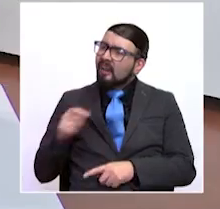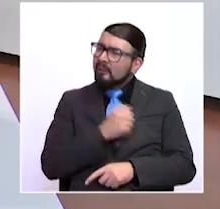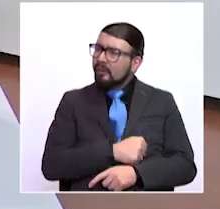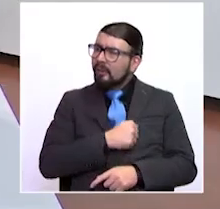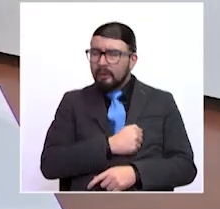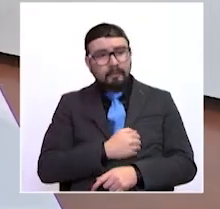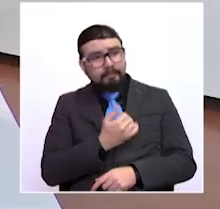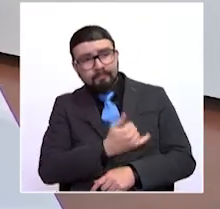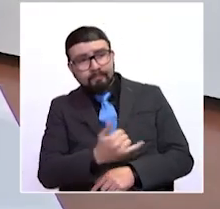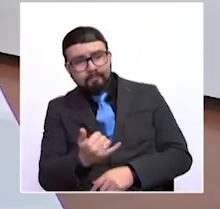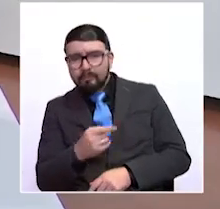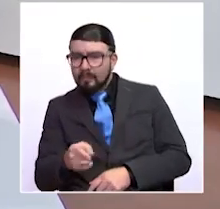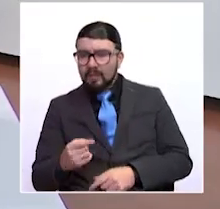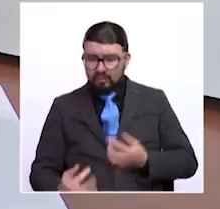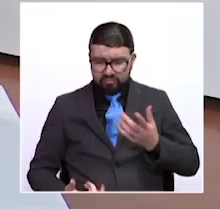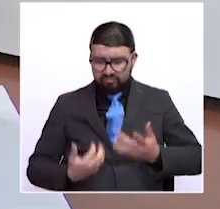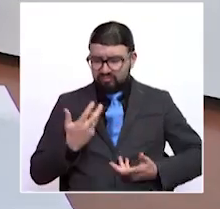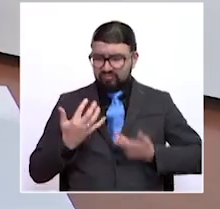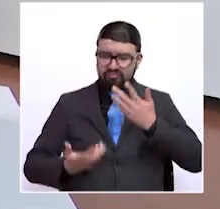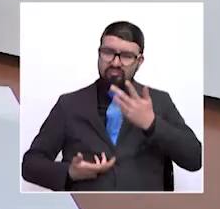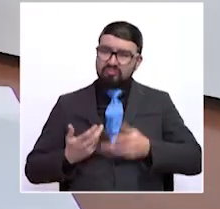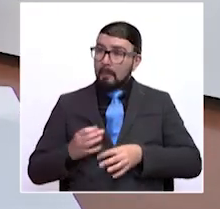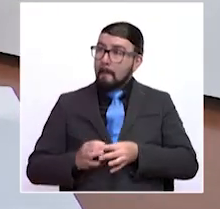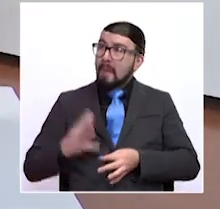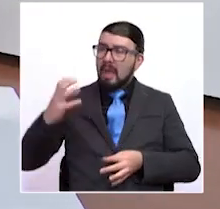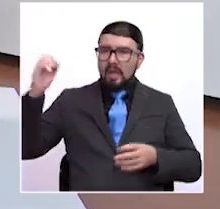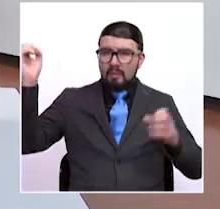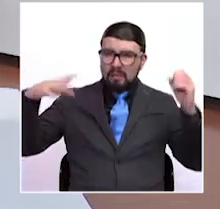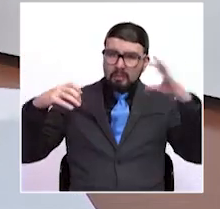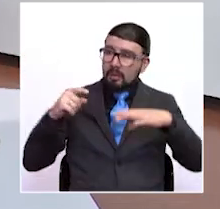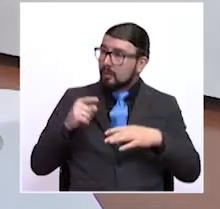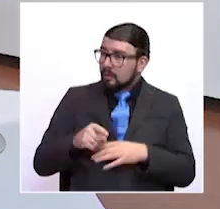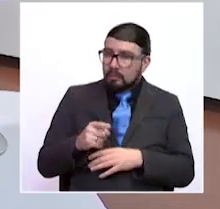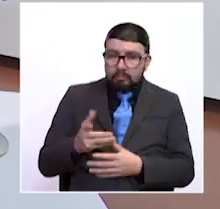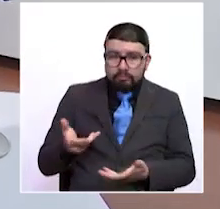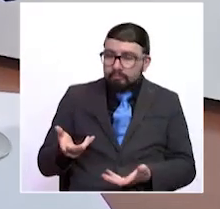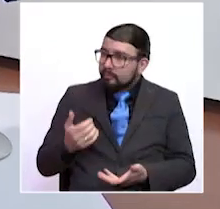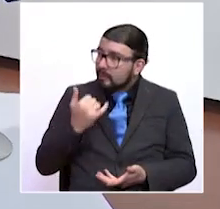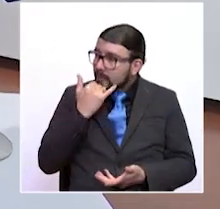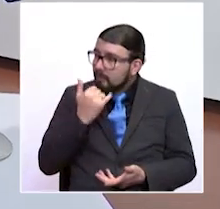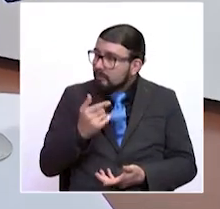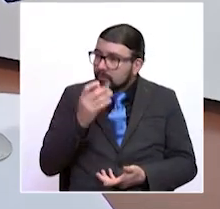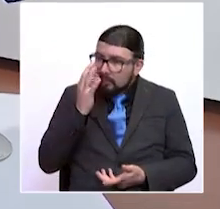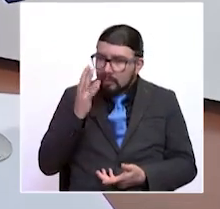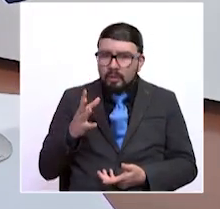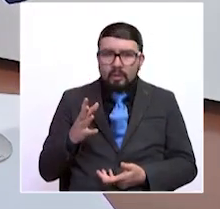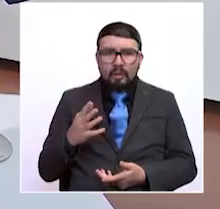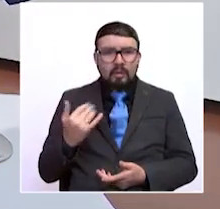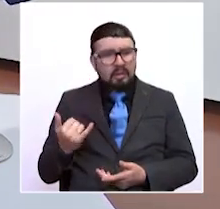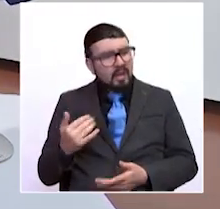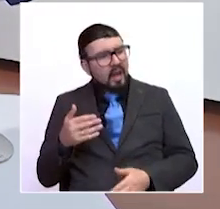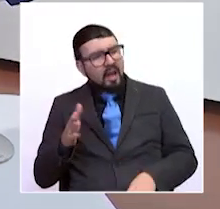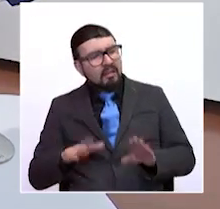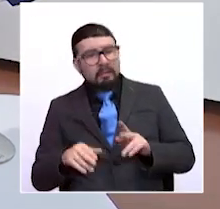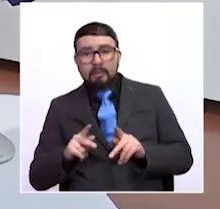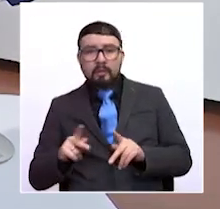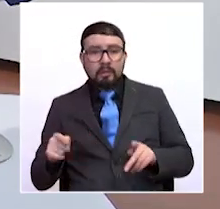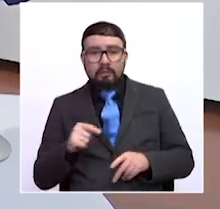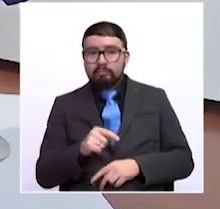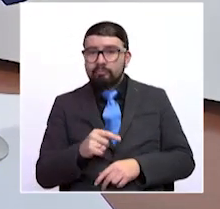estas quemaduras por pólvora, ¿cuál puede ser? Y por qué muchas veces el paciente no puede volver a